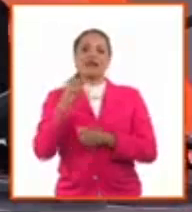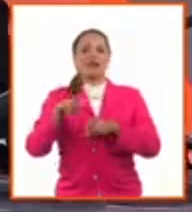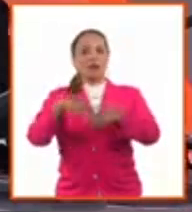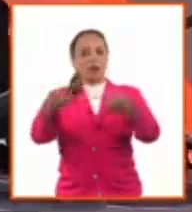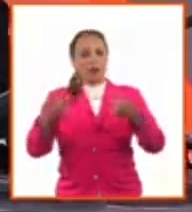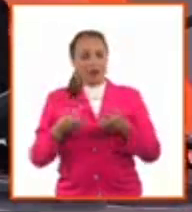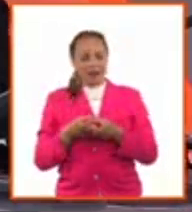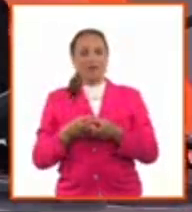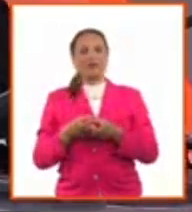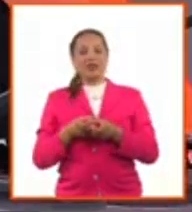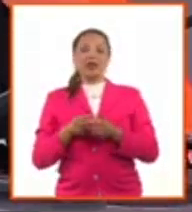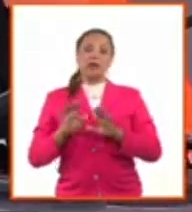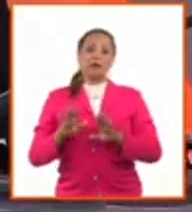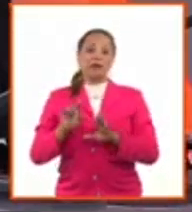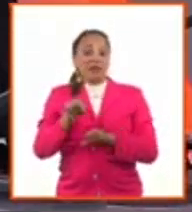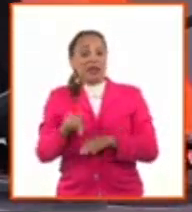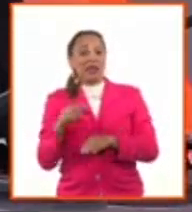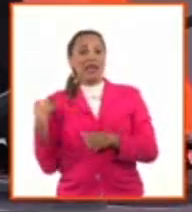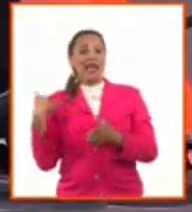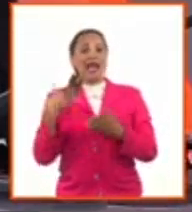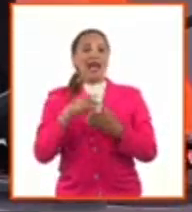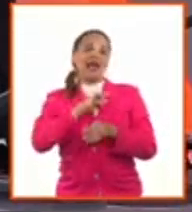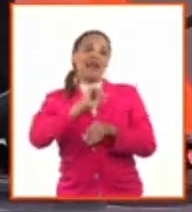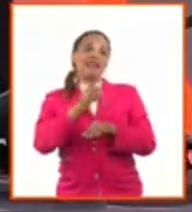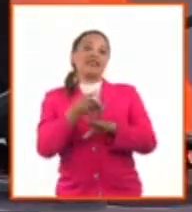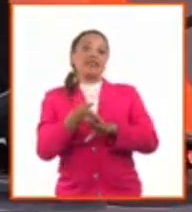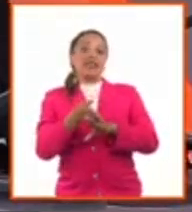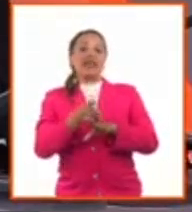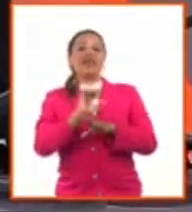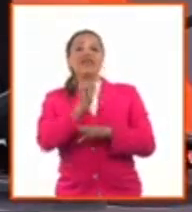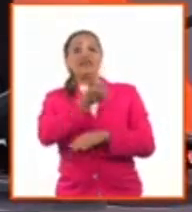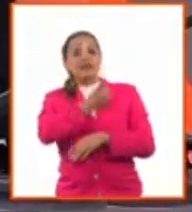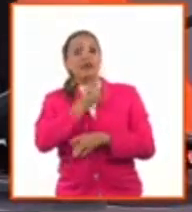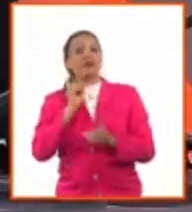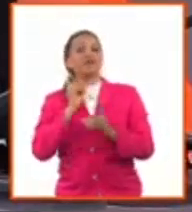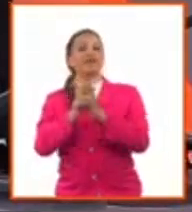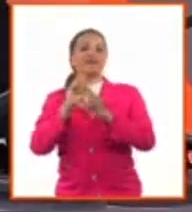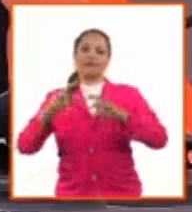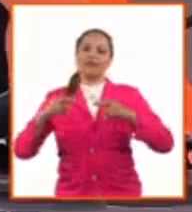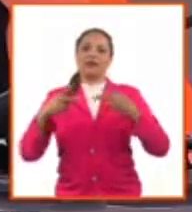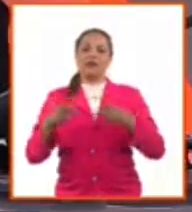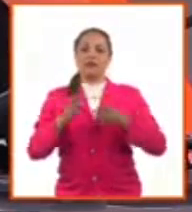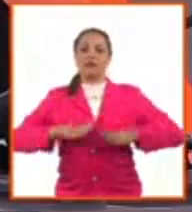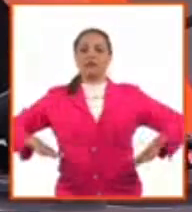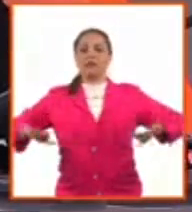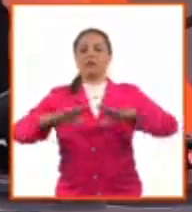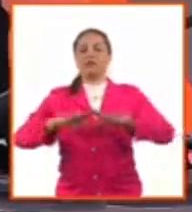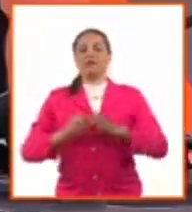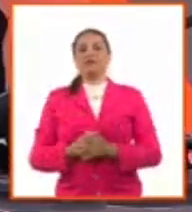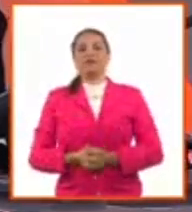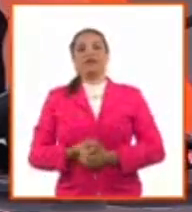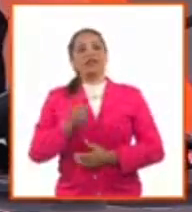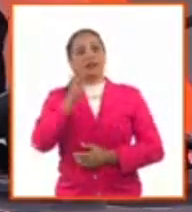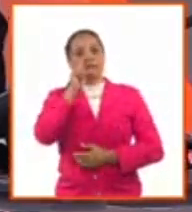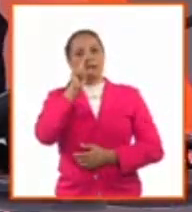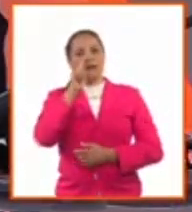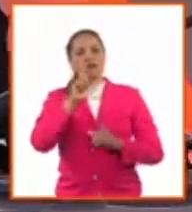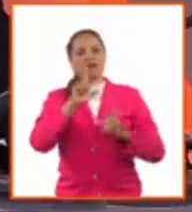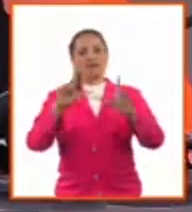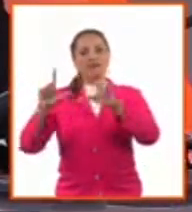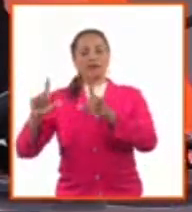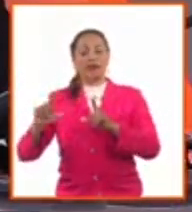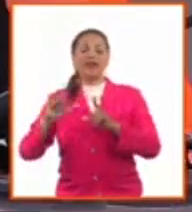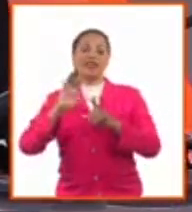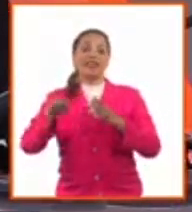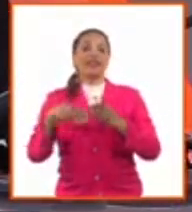al Congreso, y por supuesto espero que de aquí a diciembre nos podamos vernos de nuevo por acá, por nuestra mesa redonda. Me despido con nuestras imágenes del